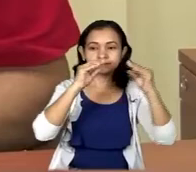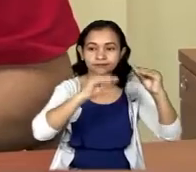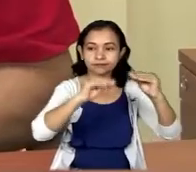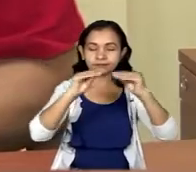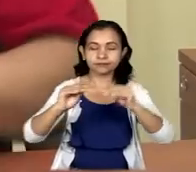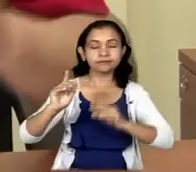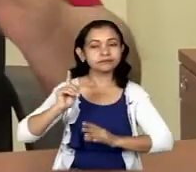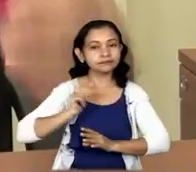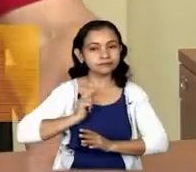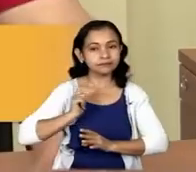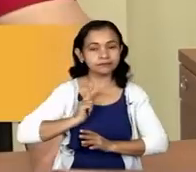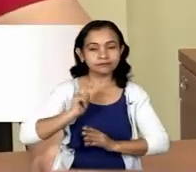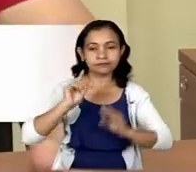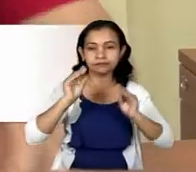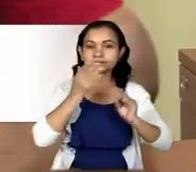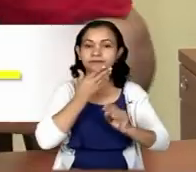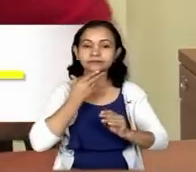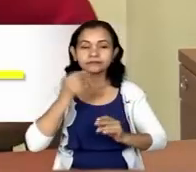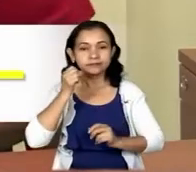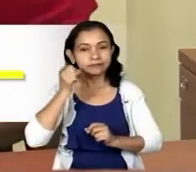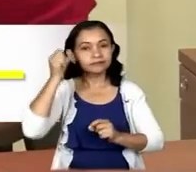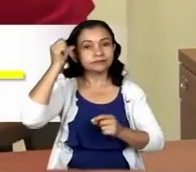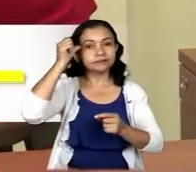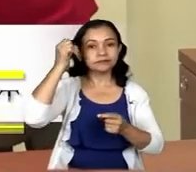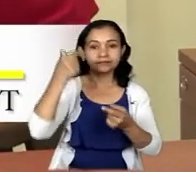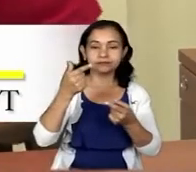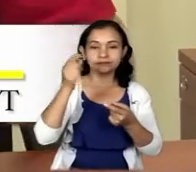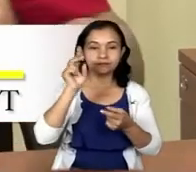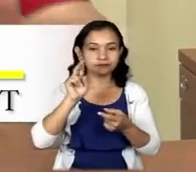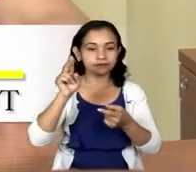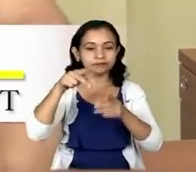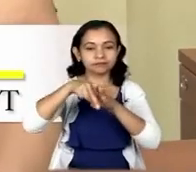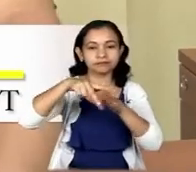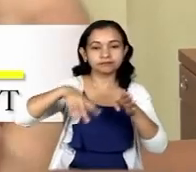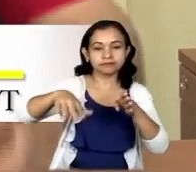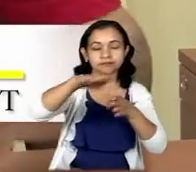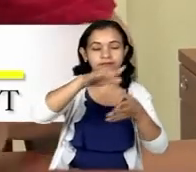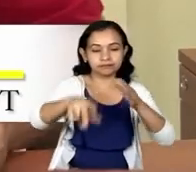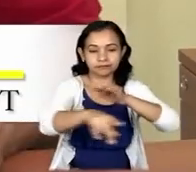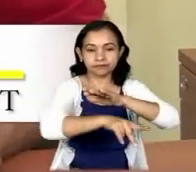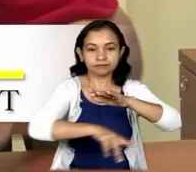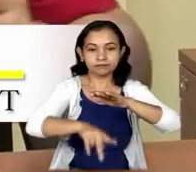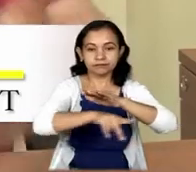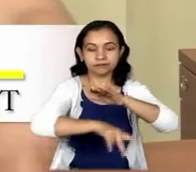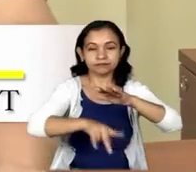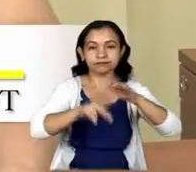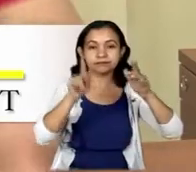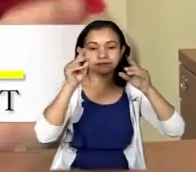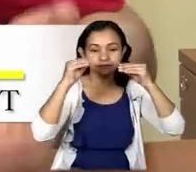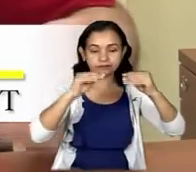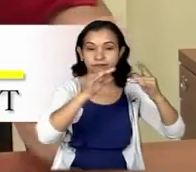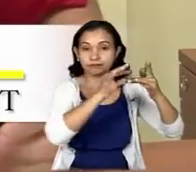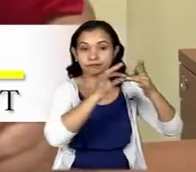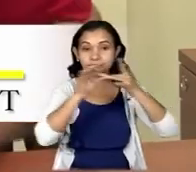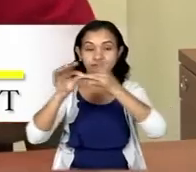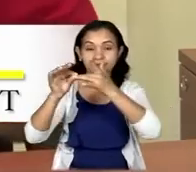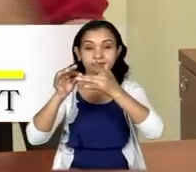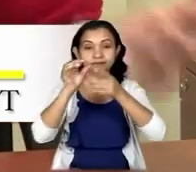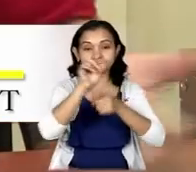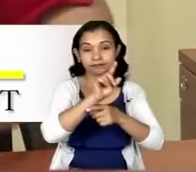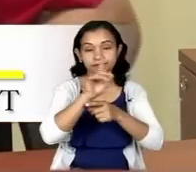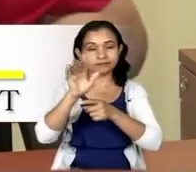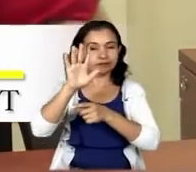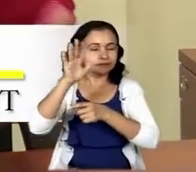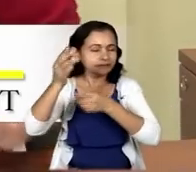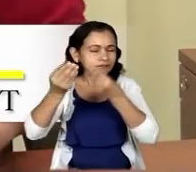tenemos, de educación jóvenes y adultos, tenemos la secundaria rural, tenemos la preescolar, tenemos la educación especial, tenemos primaria, secundaria,